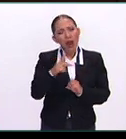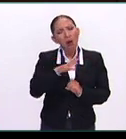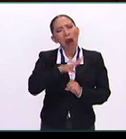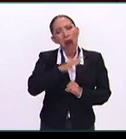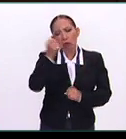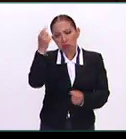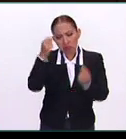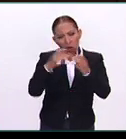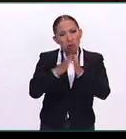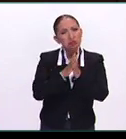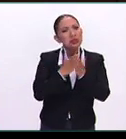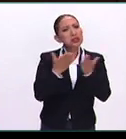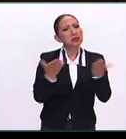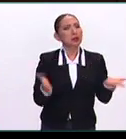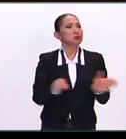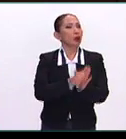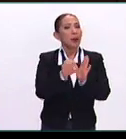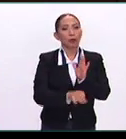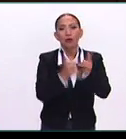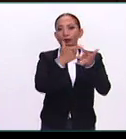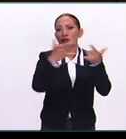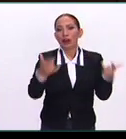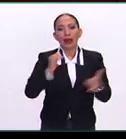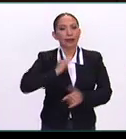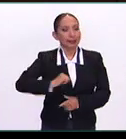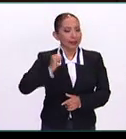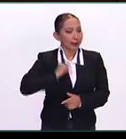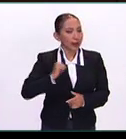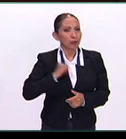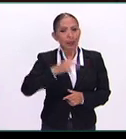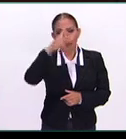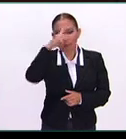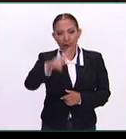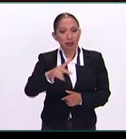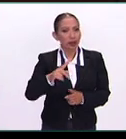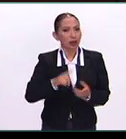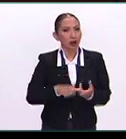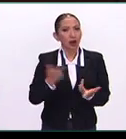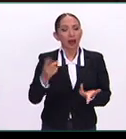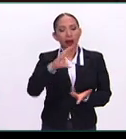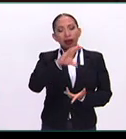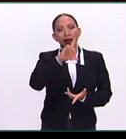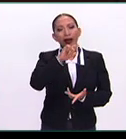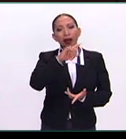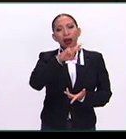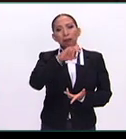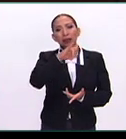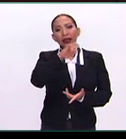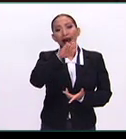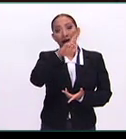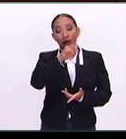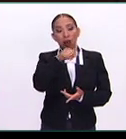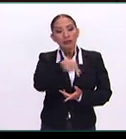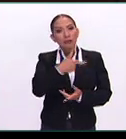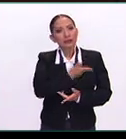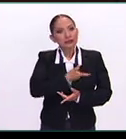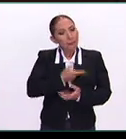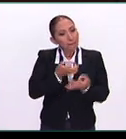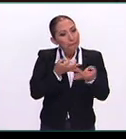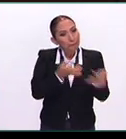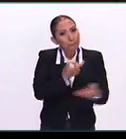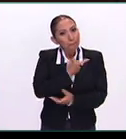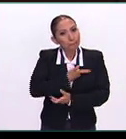sí algunos libros como la historia antigua de México de Clavijero. Y eso me atrajo